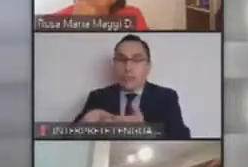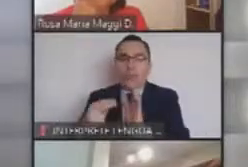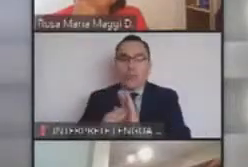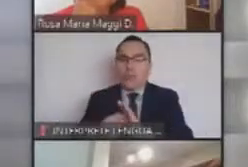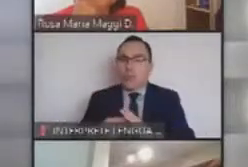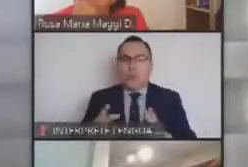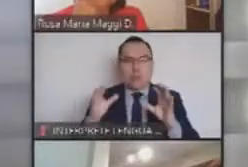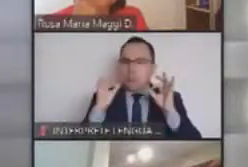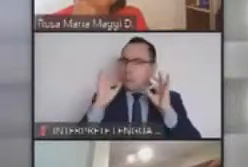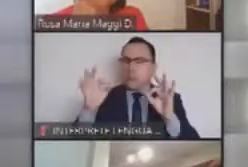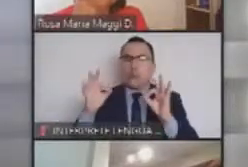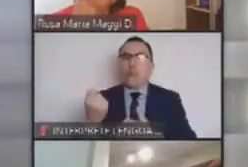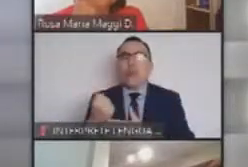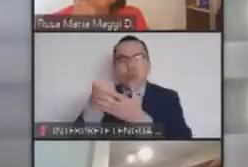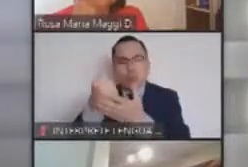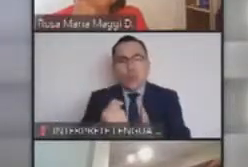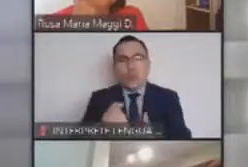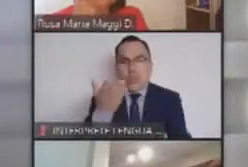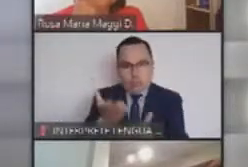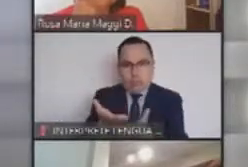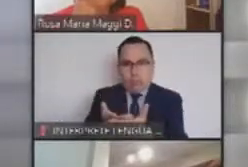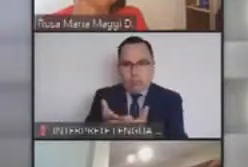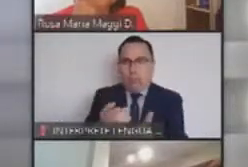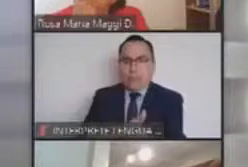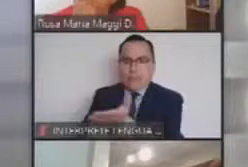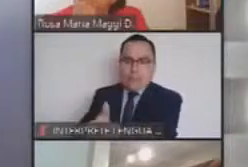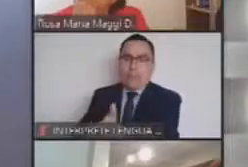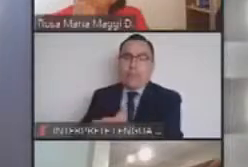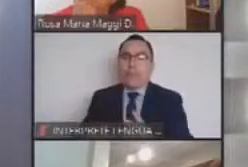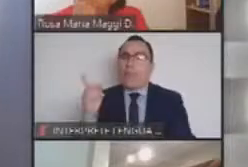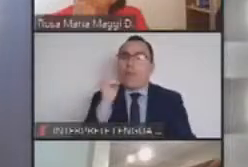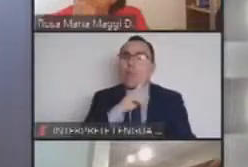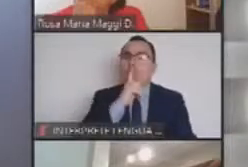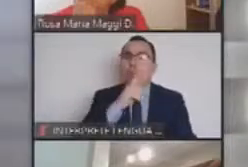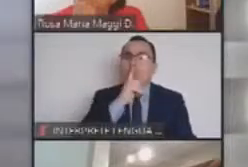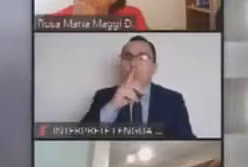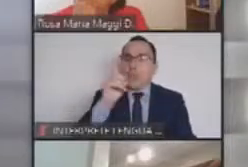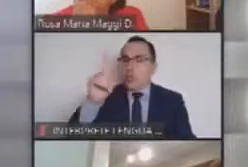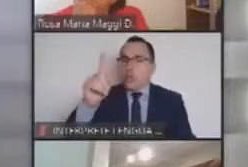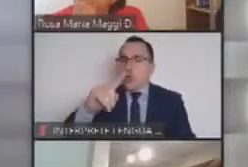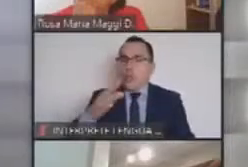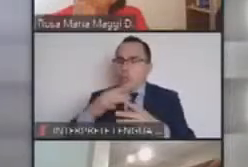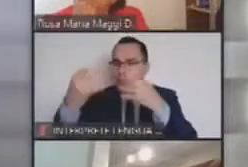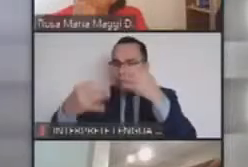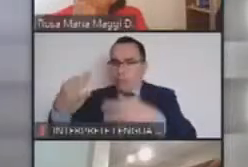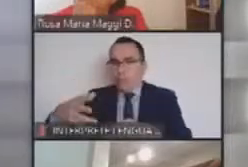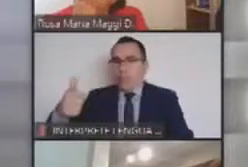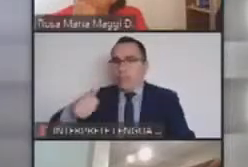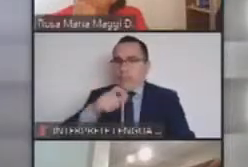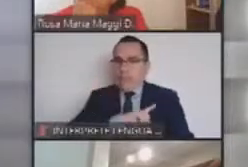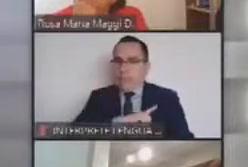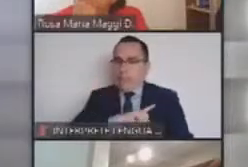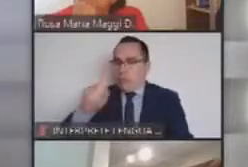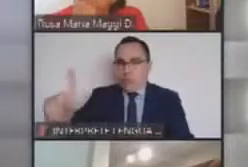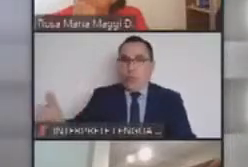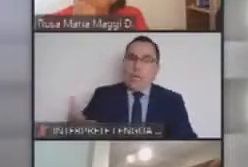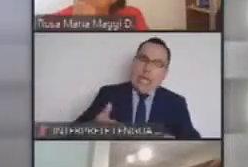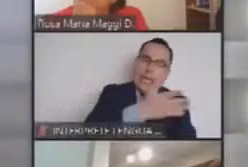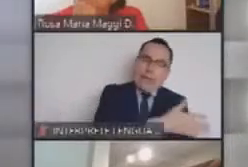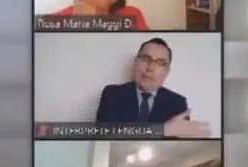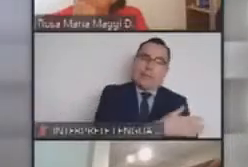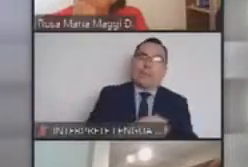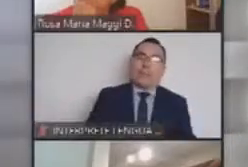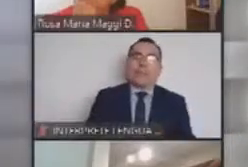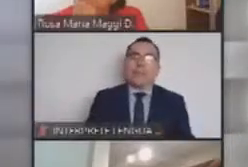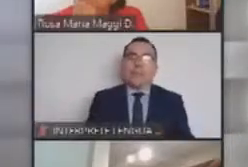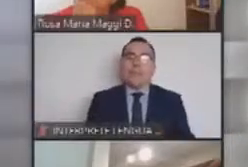como una garantía. Es sobre esta dimensión, sobre esta última, no la del proceso, sino que previo, es en la cual